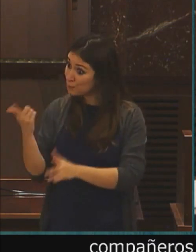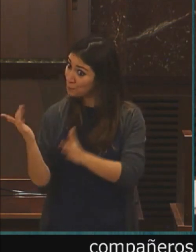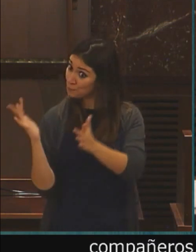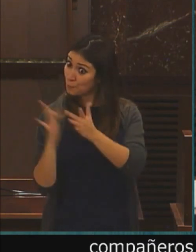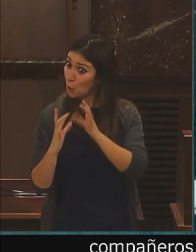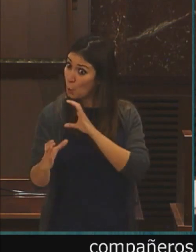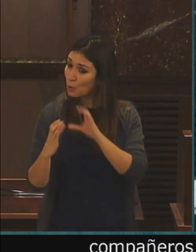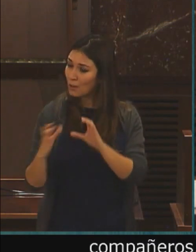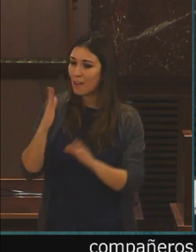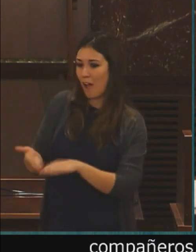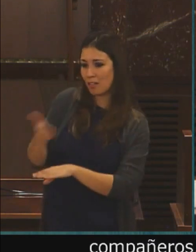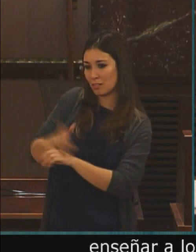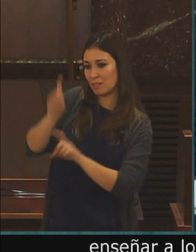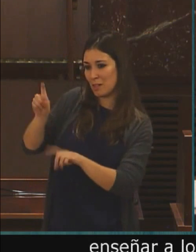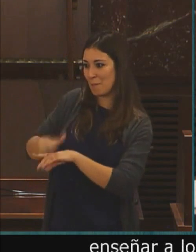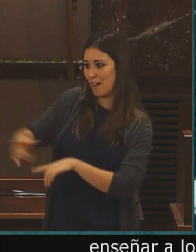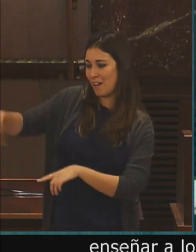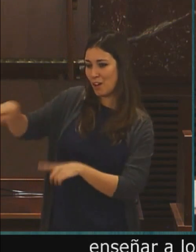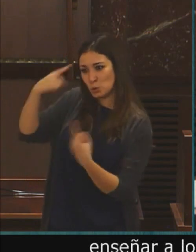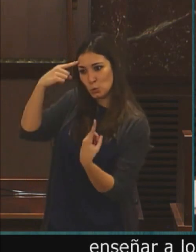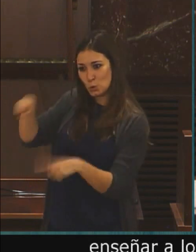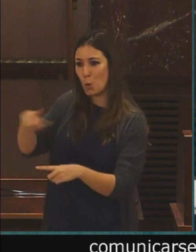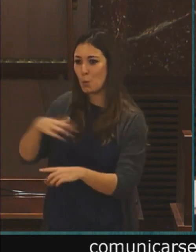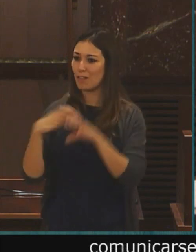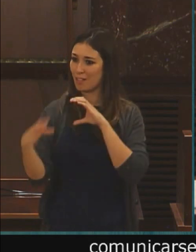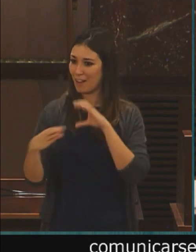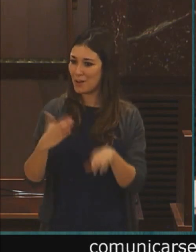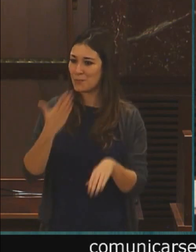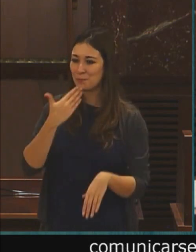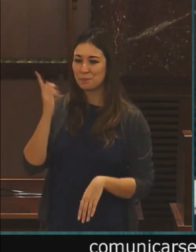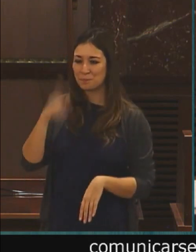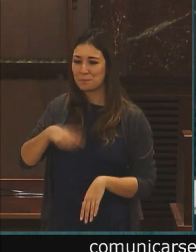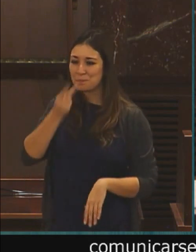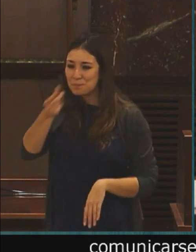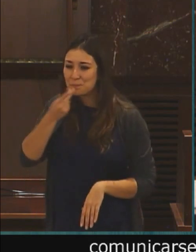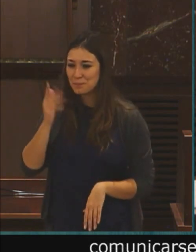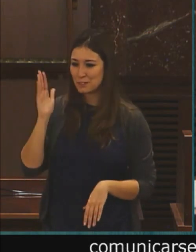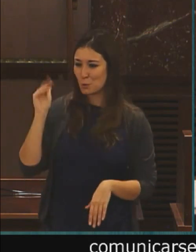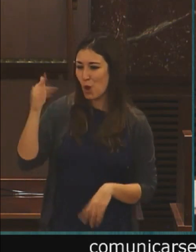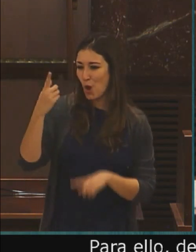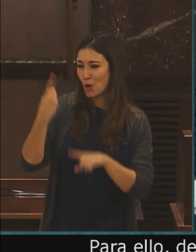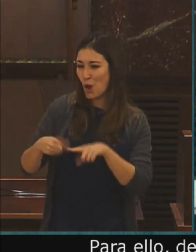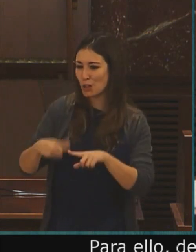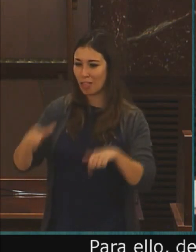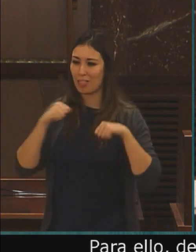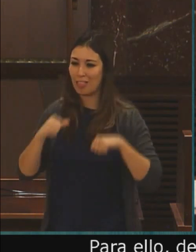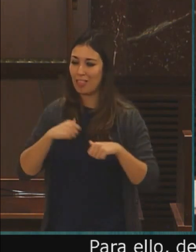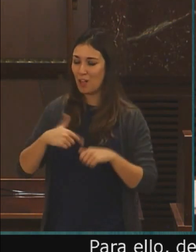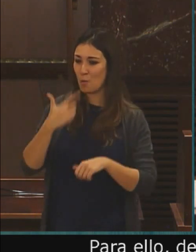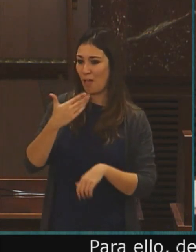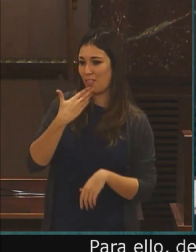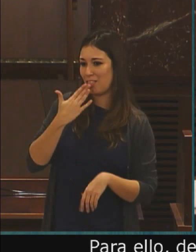comunicarse con nuestro alumno. Para ello deberemos aprovechar las salidas, actividades extraescolares y recreos.